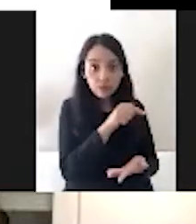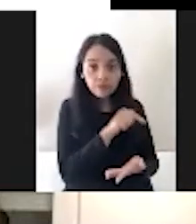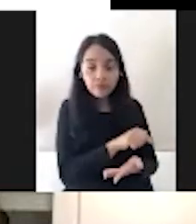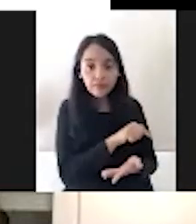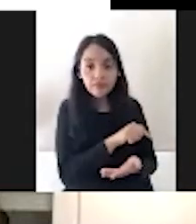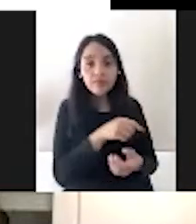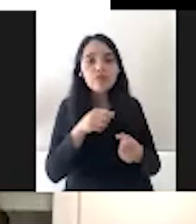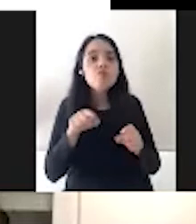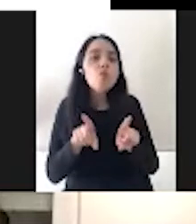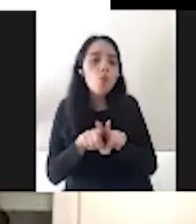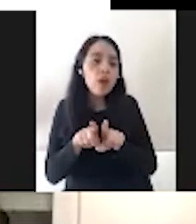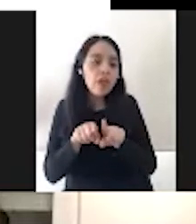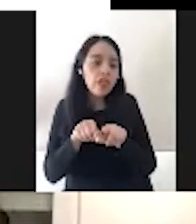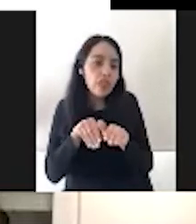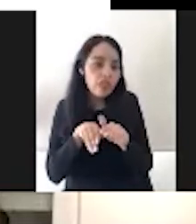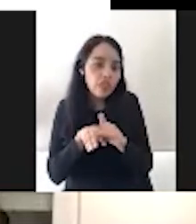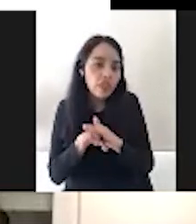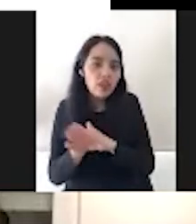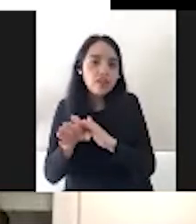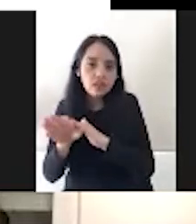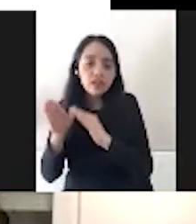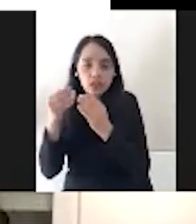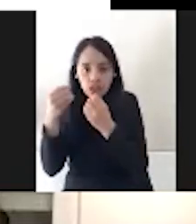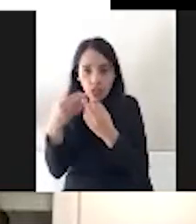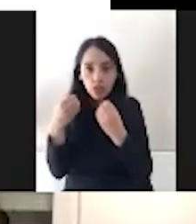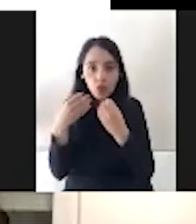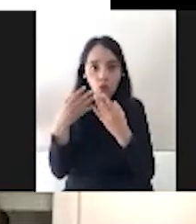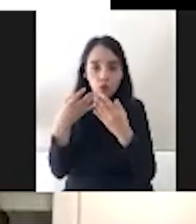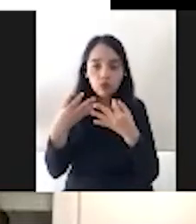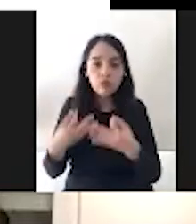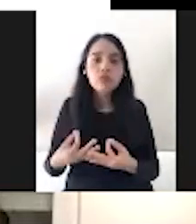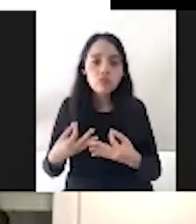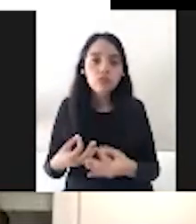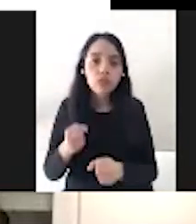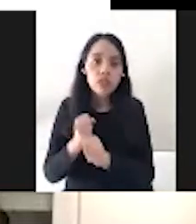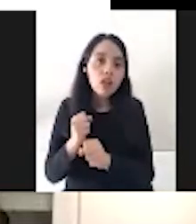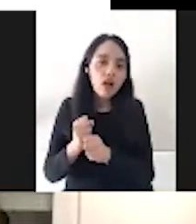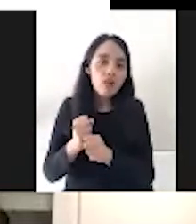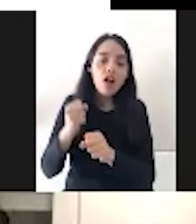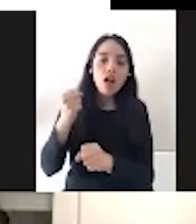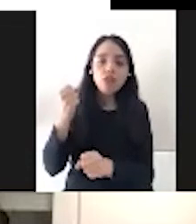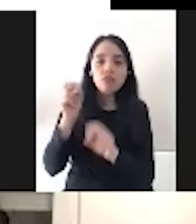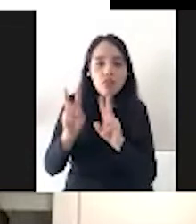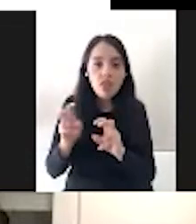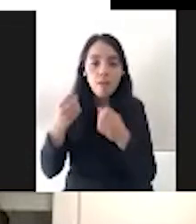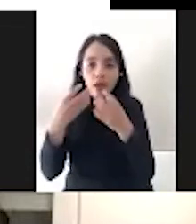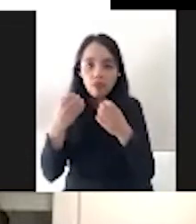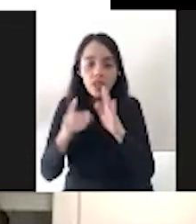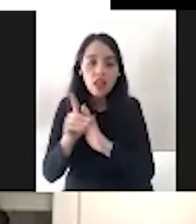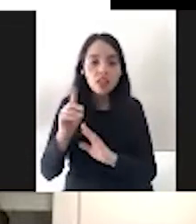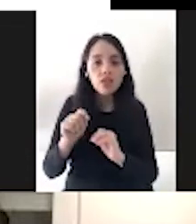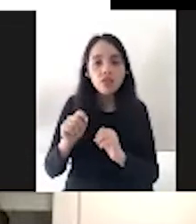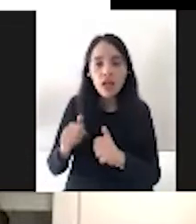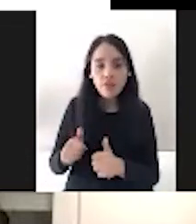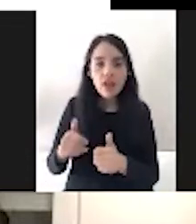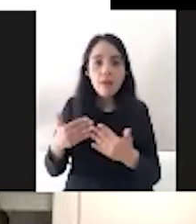manera, ser formados y trabajar contenidos, competencias y desarrollarlos para la vida